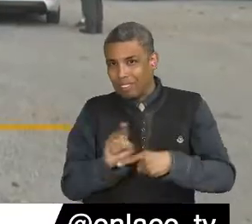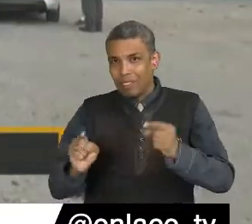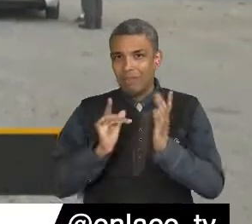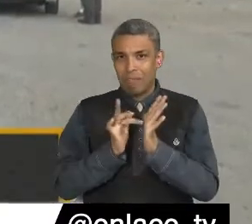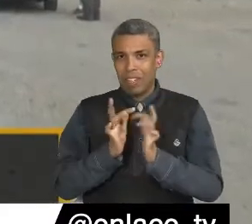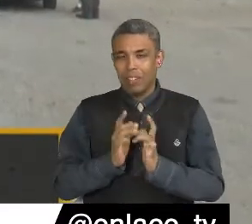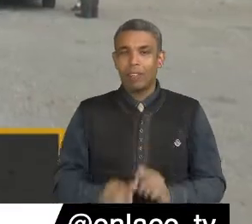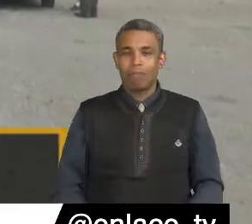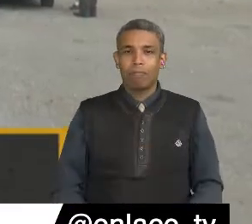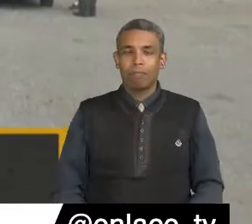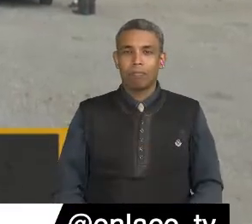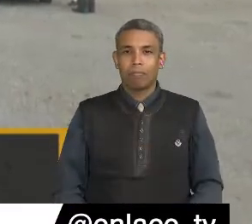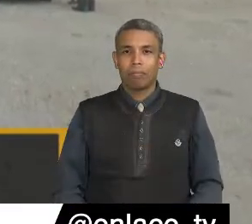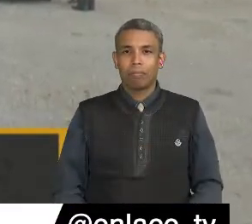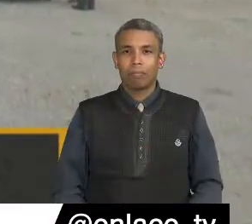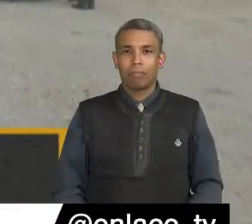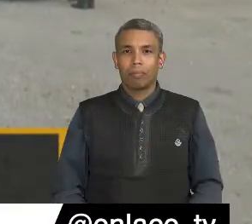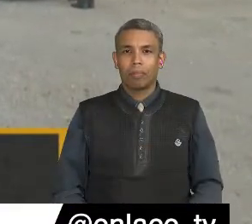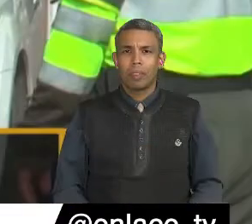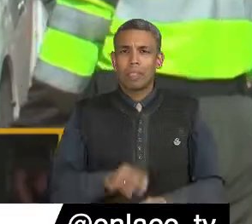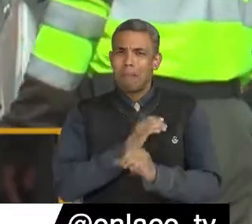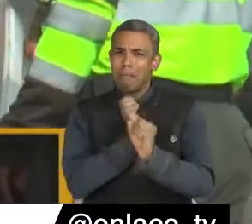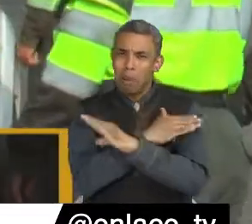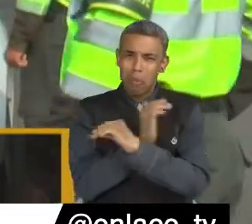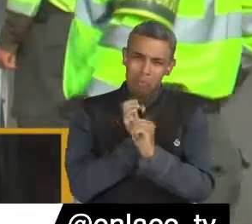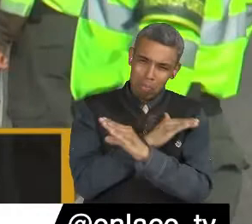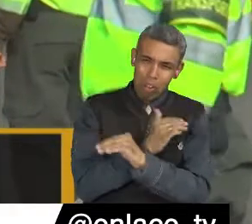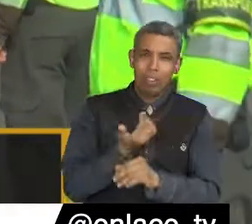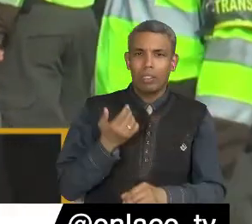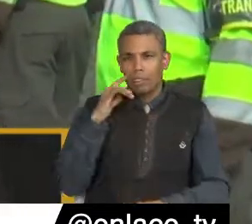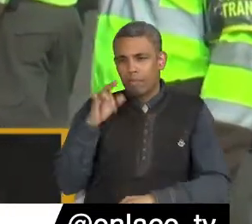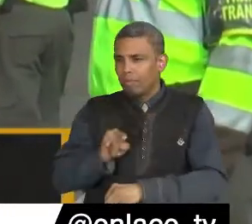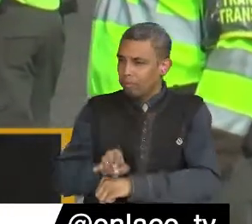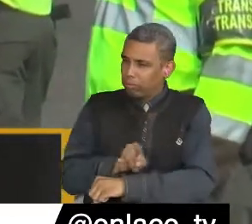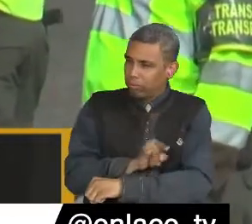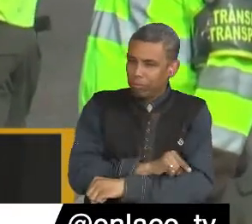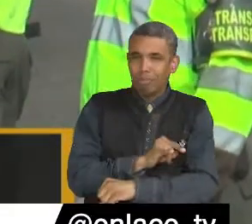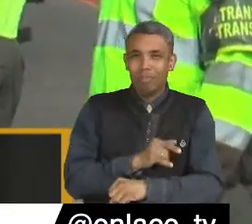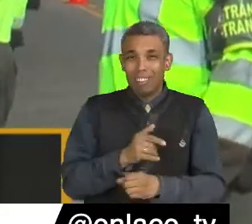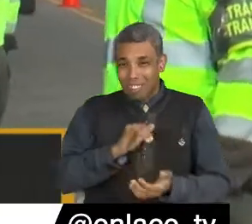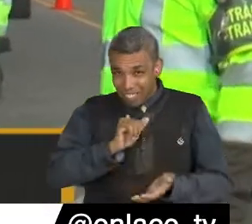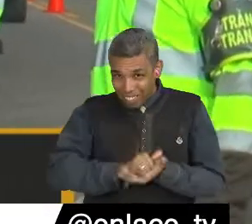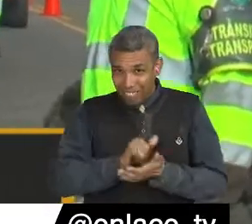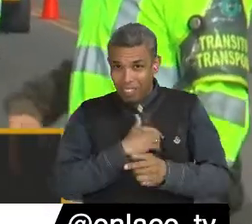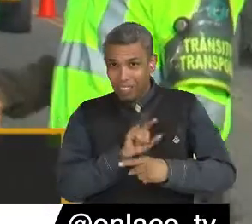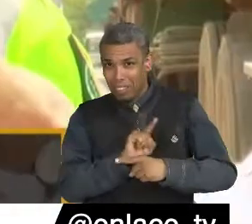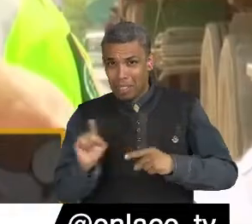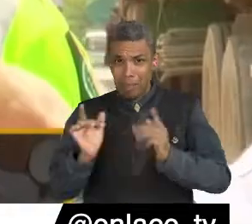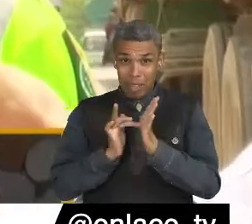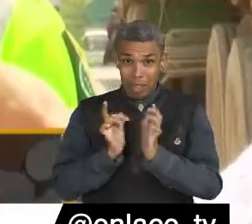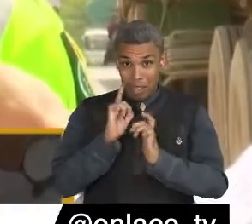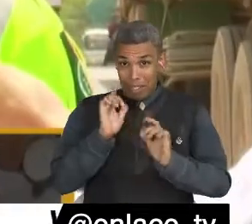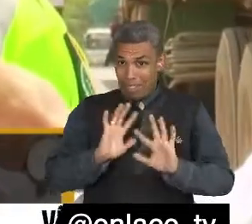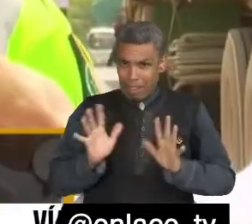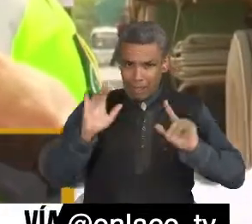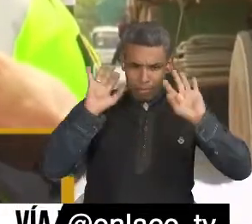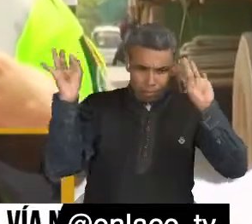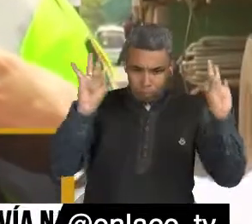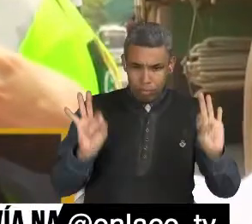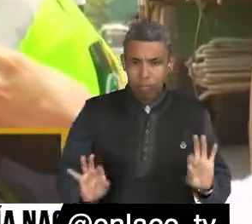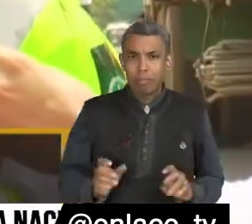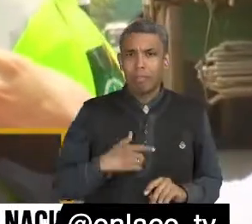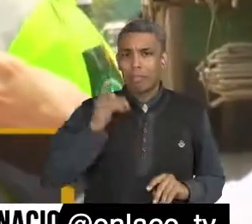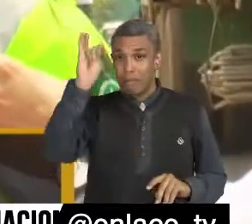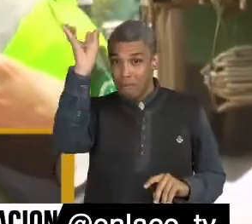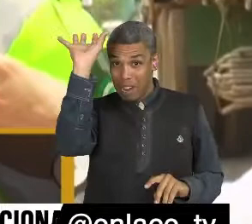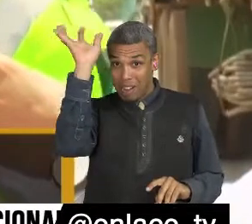Más de 200 uniformados de la policía vigilarán las vías del Magdalena Medio durante la Semana Mayor. Tenemos ambulancias medicalizadas que están alrededor